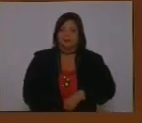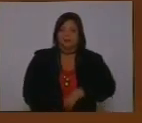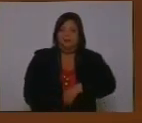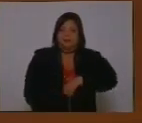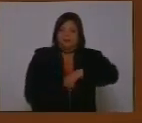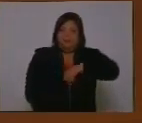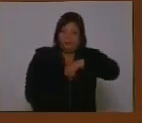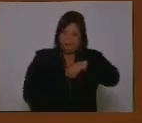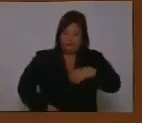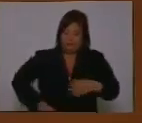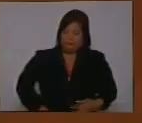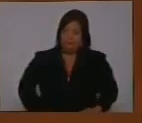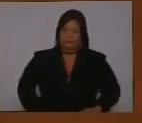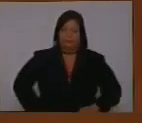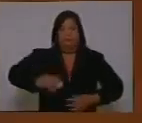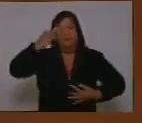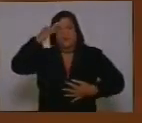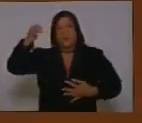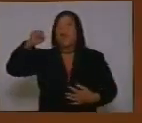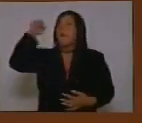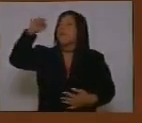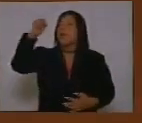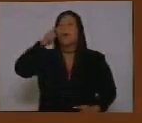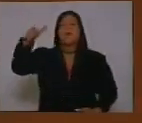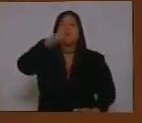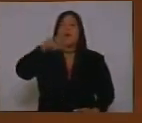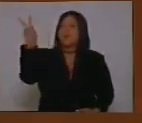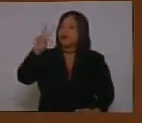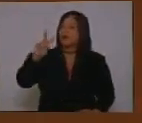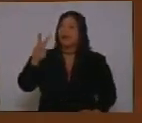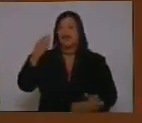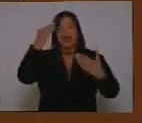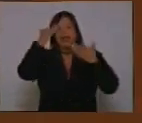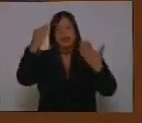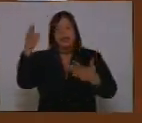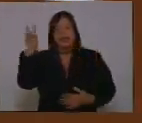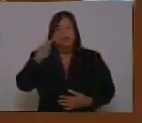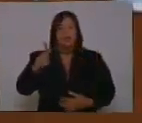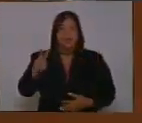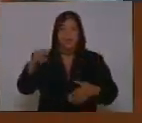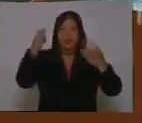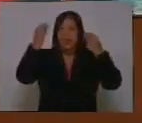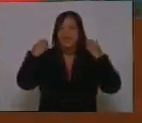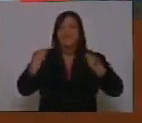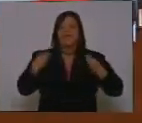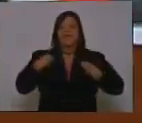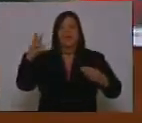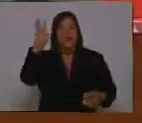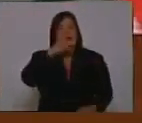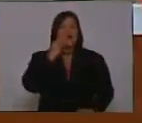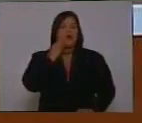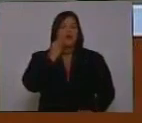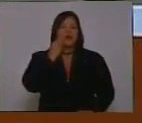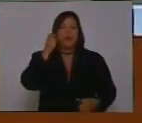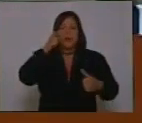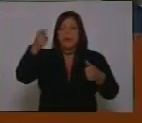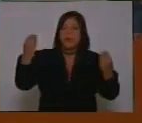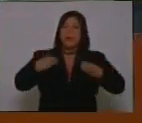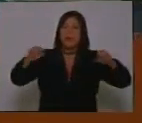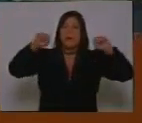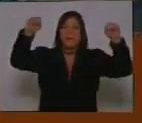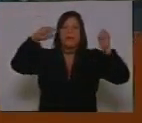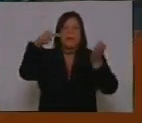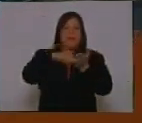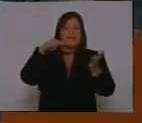Bueno, compañeros, camaradas, que viva el pueblo venezolano, compatriotas, que viva la juventud, que viva el pueblo mirandino,